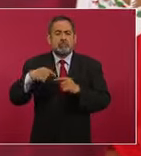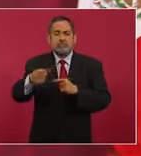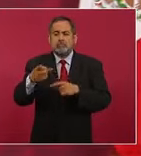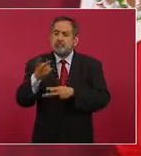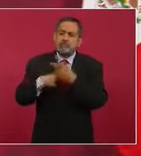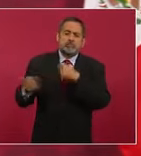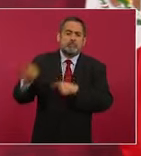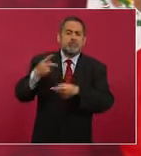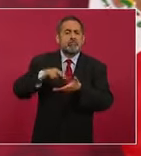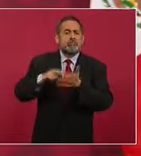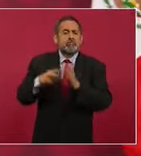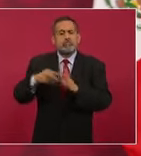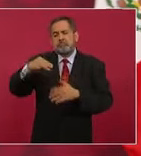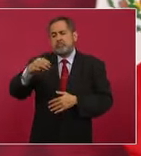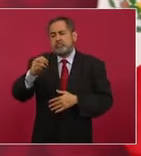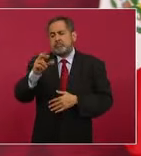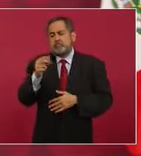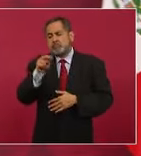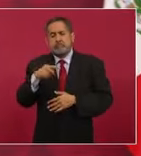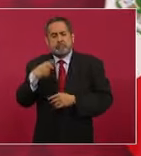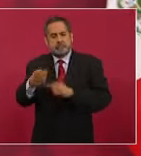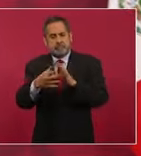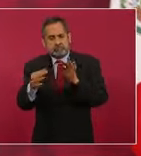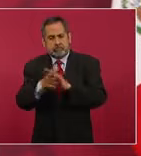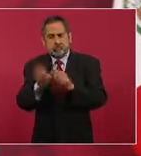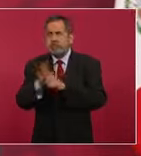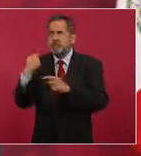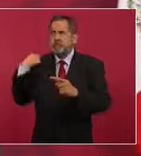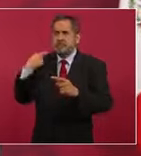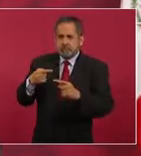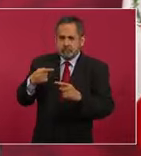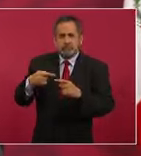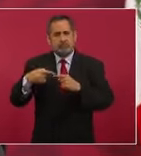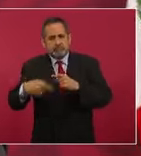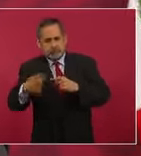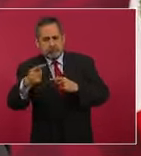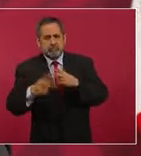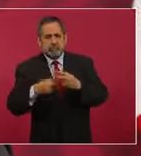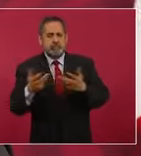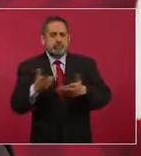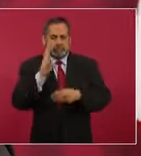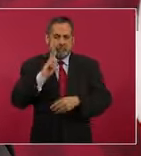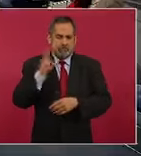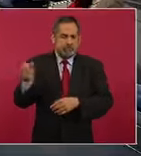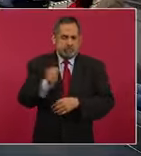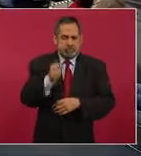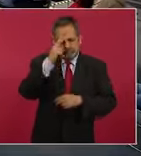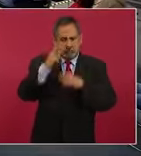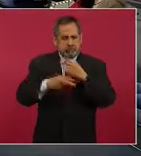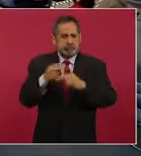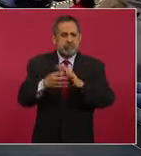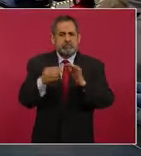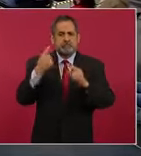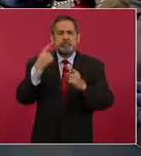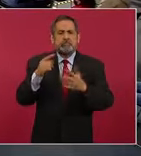el ingeniero Morán y les explica qué se ha hecho y qué se va a seguir haciendo para